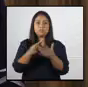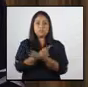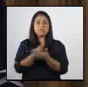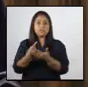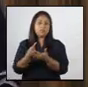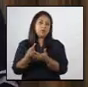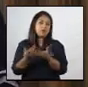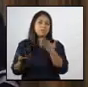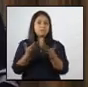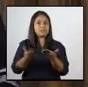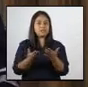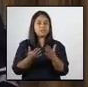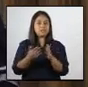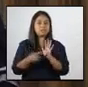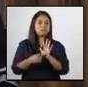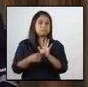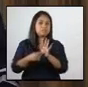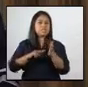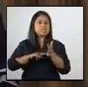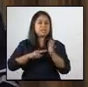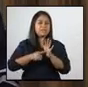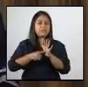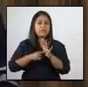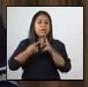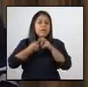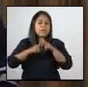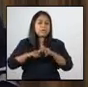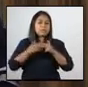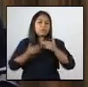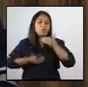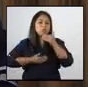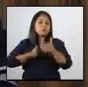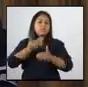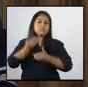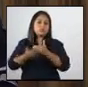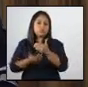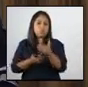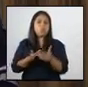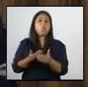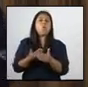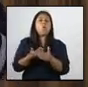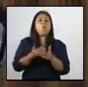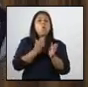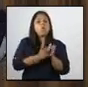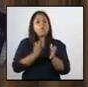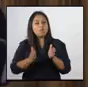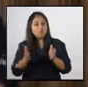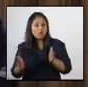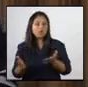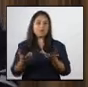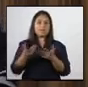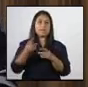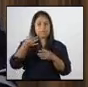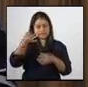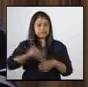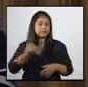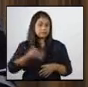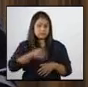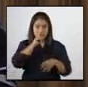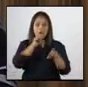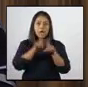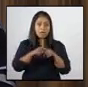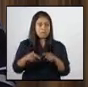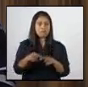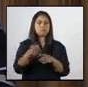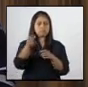probablemente represente el inicio de un proceso ordenado disciplinado y sobre todo muy riguroso de